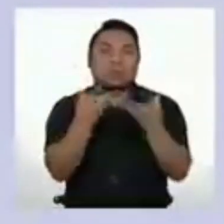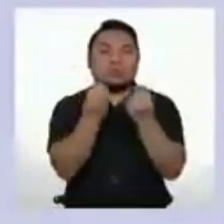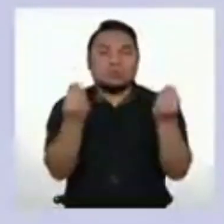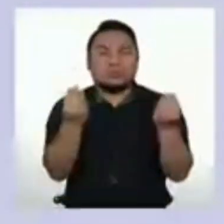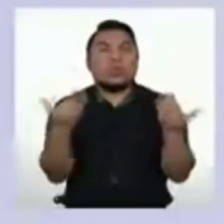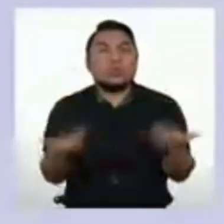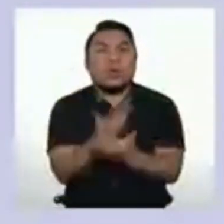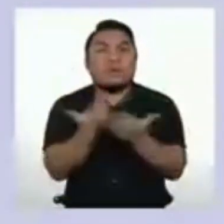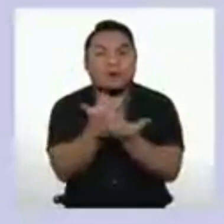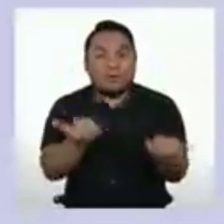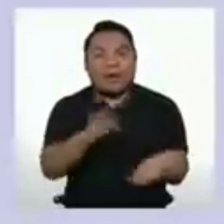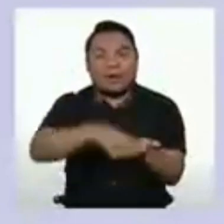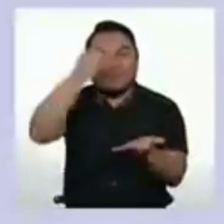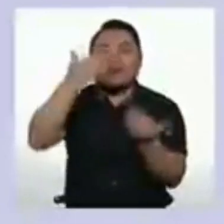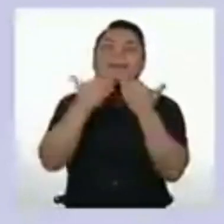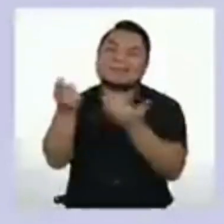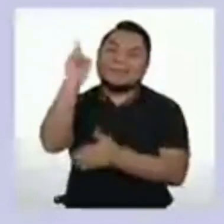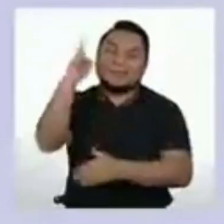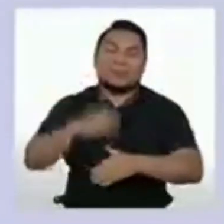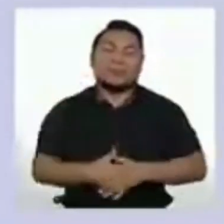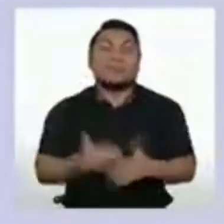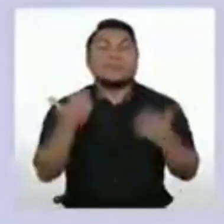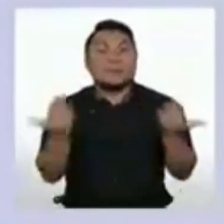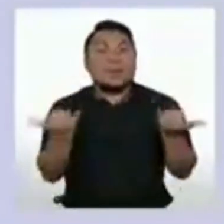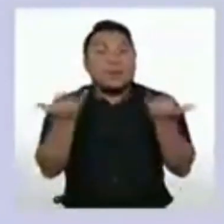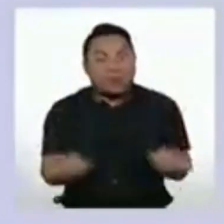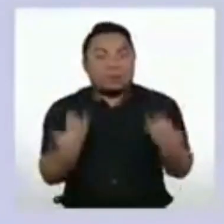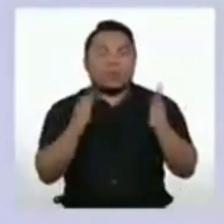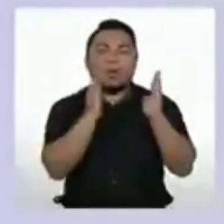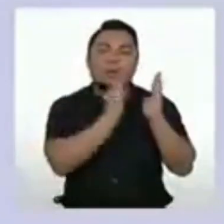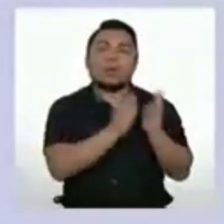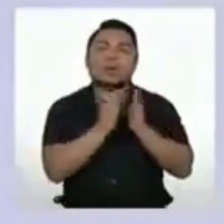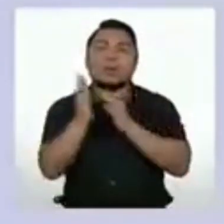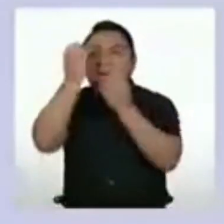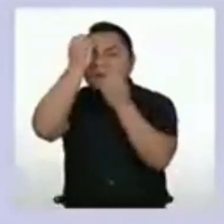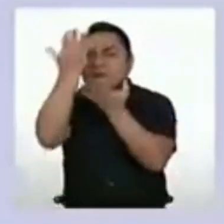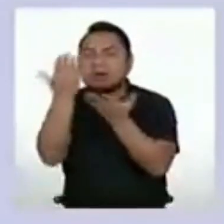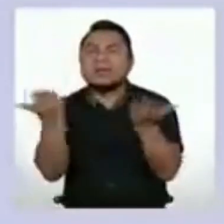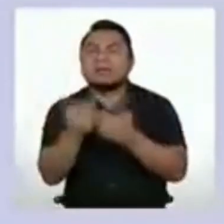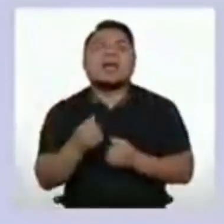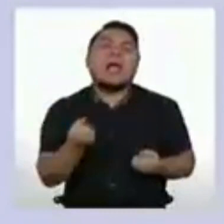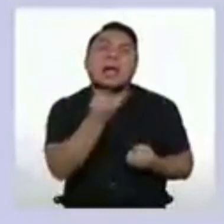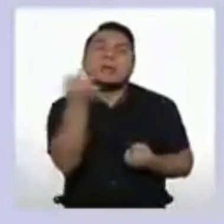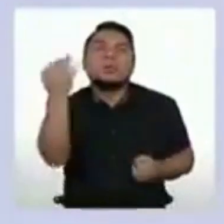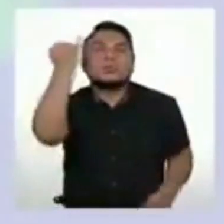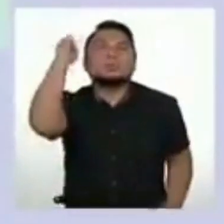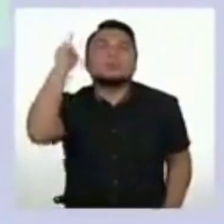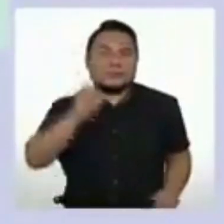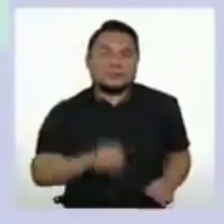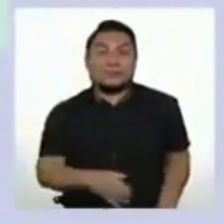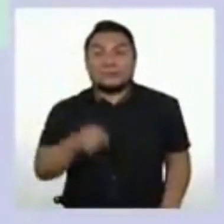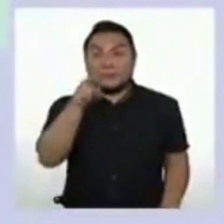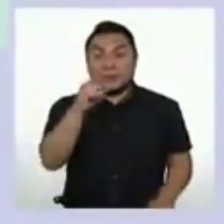cantidad de cosas nuevas que hemos aprendido gracias al profesor. Y por eso mismo vamos a ir ordenando la información a través de algunas ideas claves.